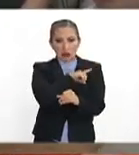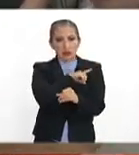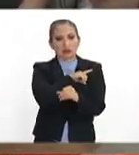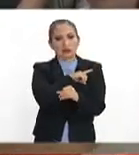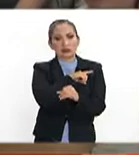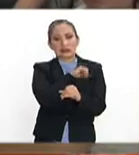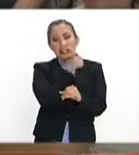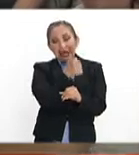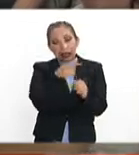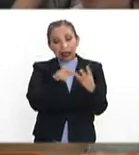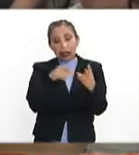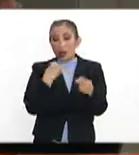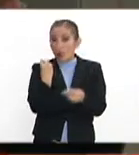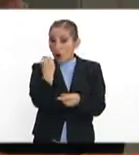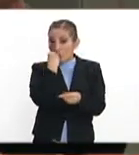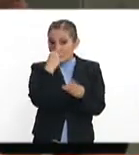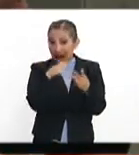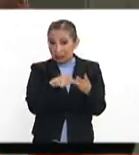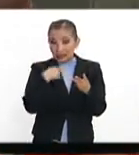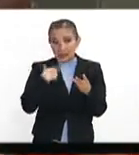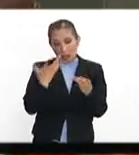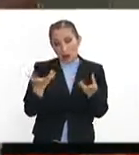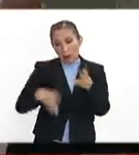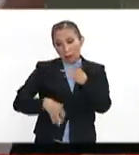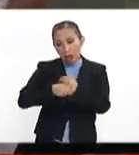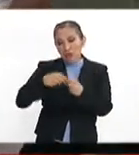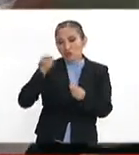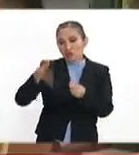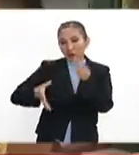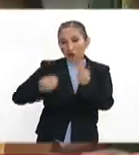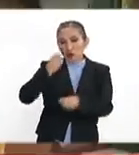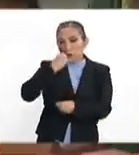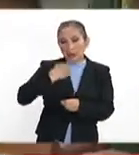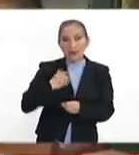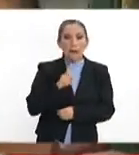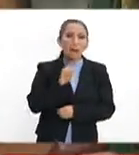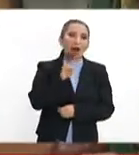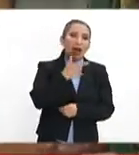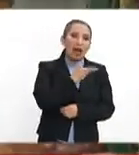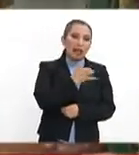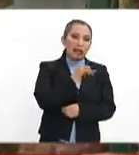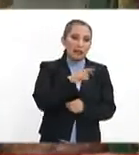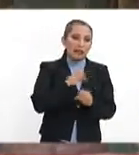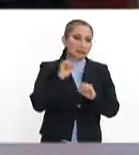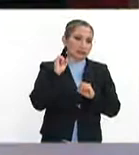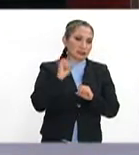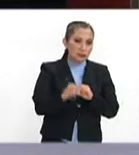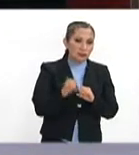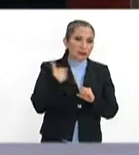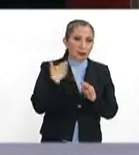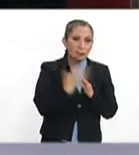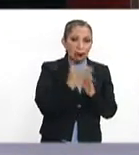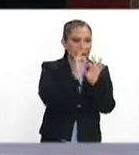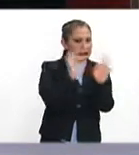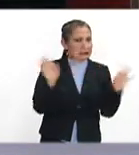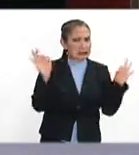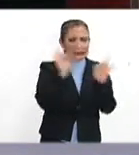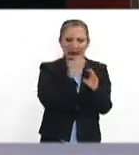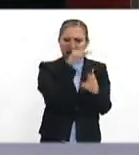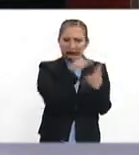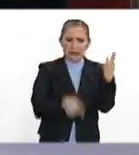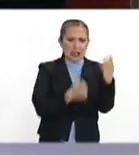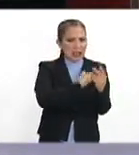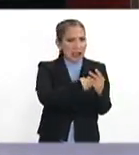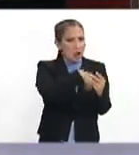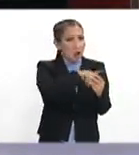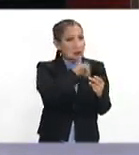es. Y en el caso de alimentación, con nuevos suplementos nutricionales. Así es, Paula Hernández, pues sí, parte fundamental es